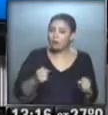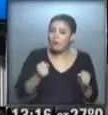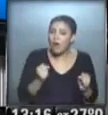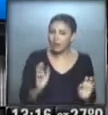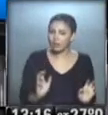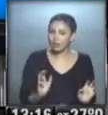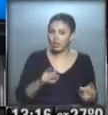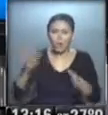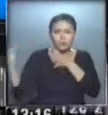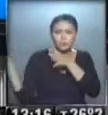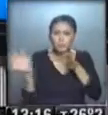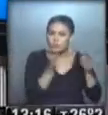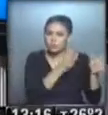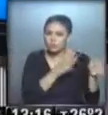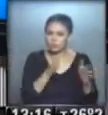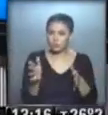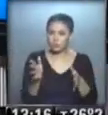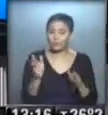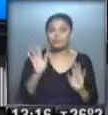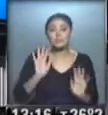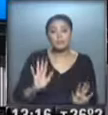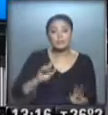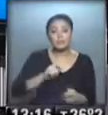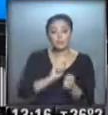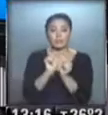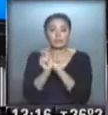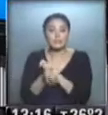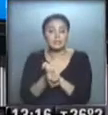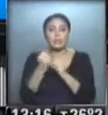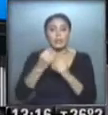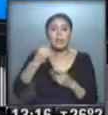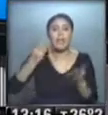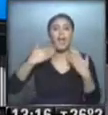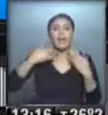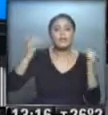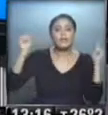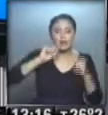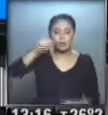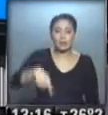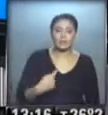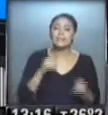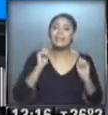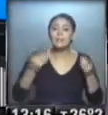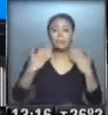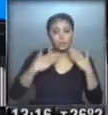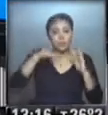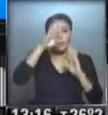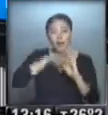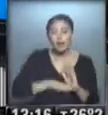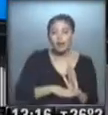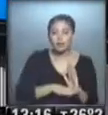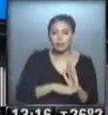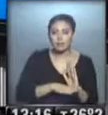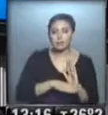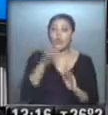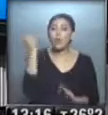intensa, ráfagas de viento. Luego del pasaje de este frente de aire frío, que además va a traer este descenso de temperatura,